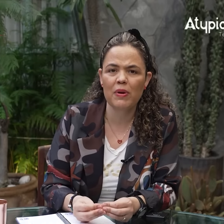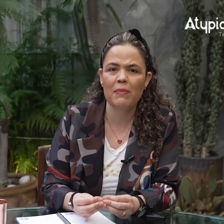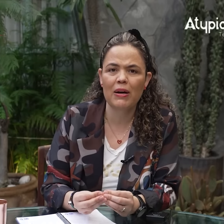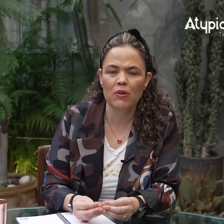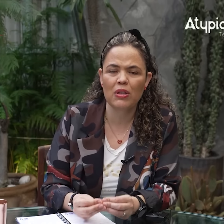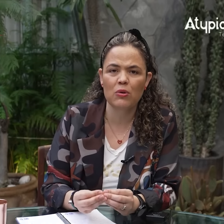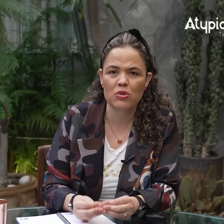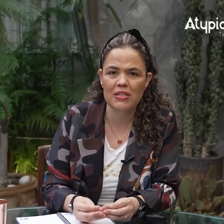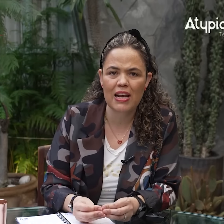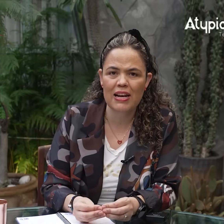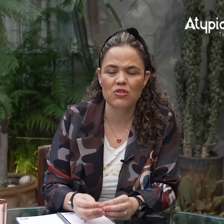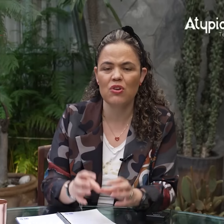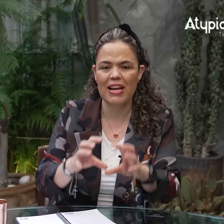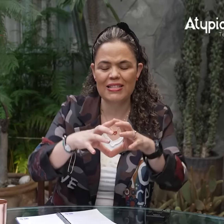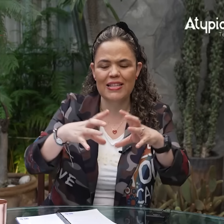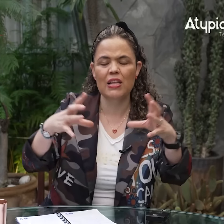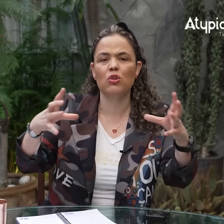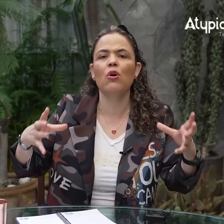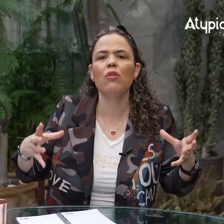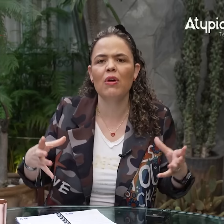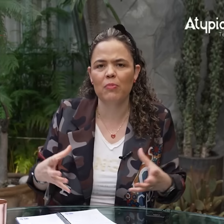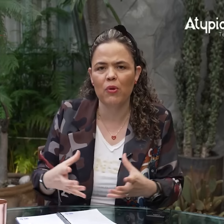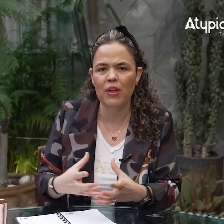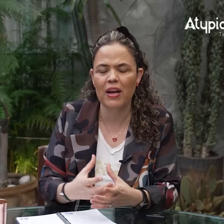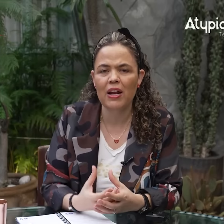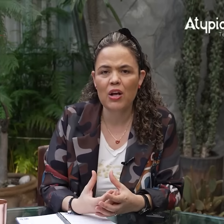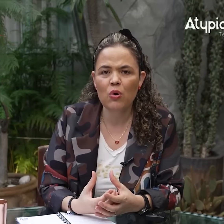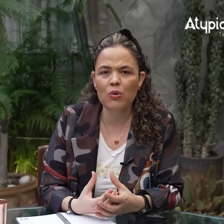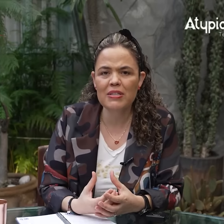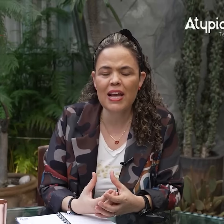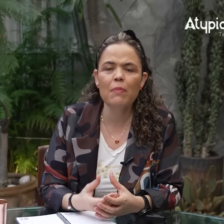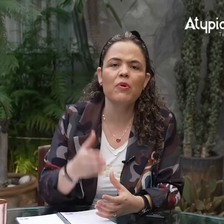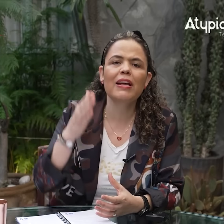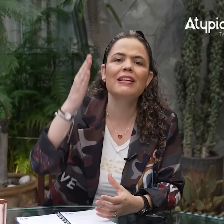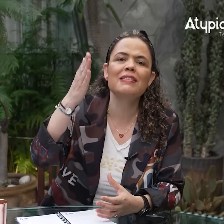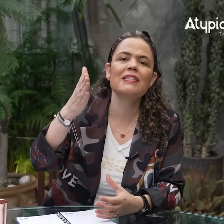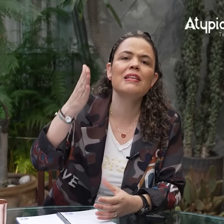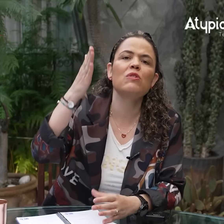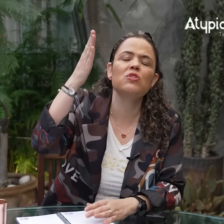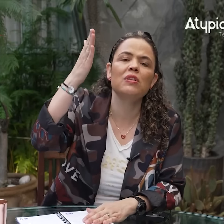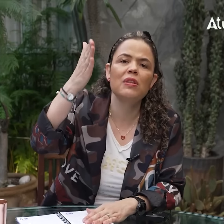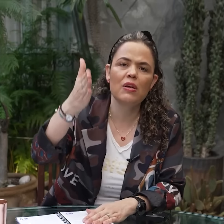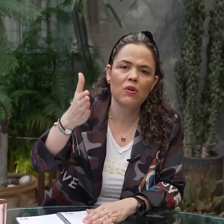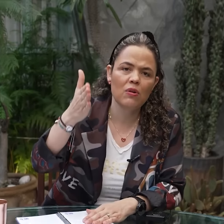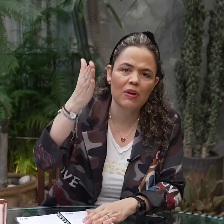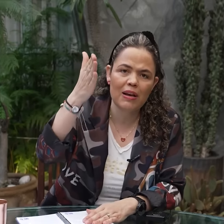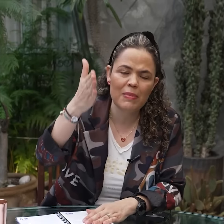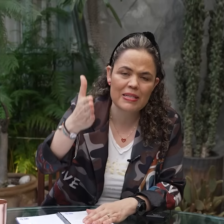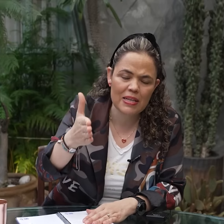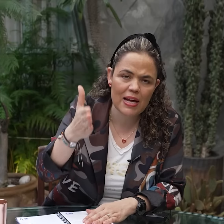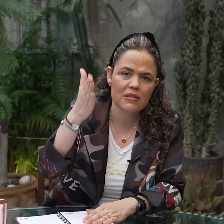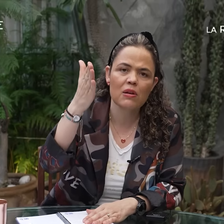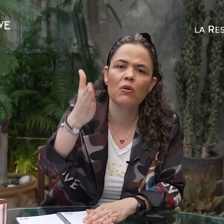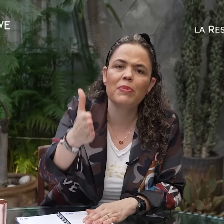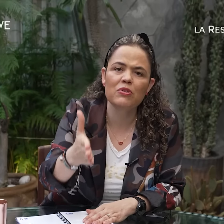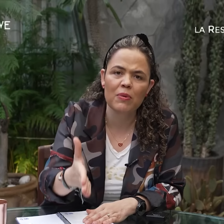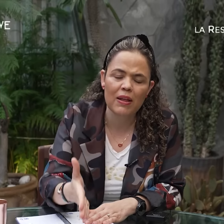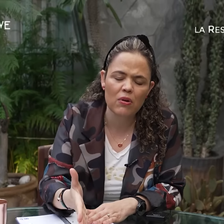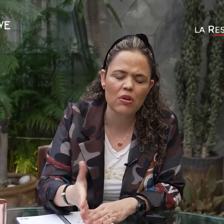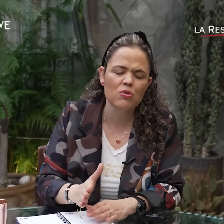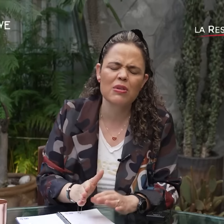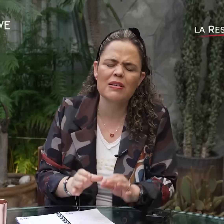la Suprema Corte de Justicia de la Nación, en sí de todo el poder judicial, porque así se los indicó el Mesías